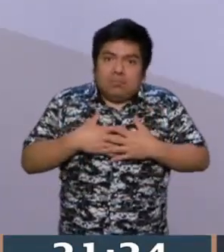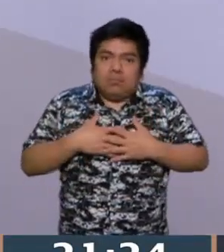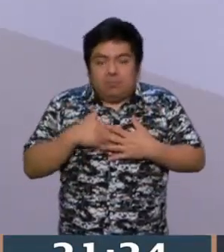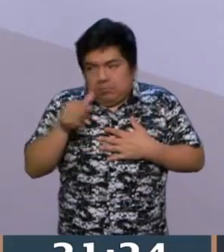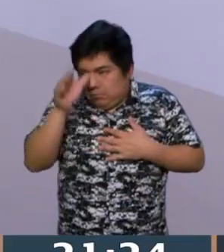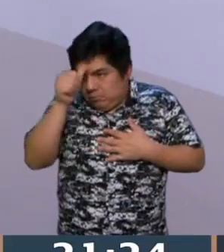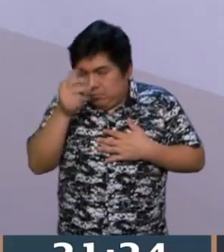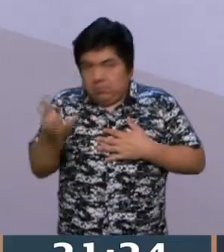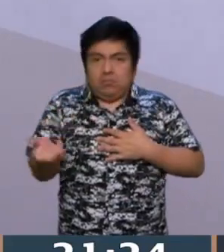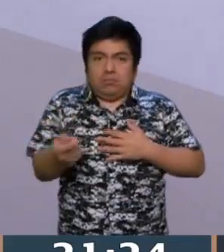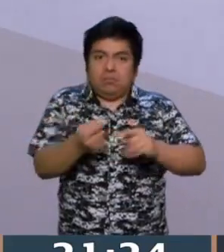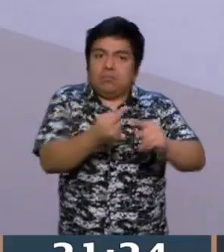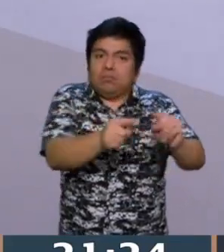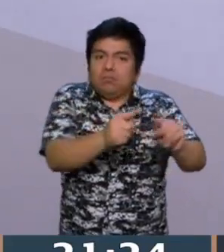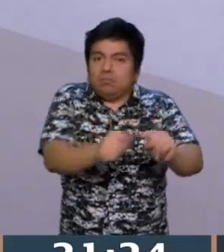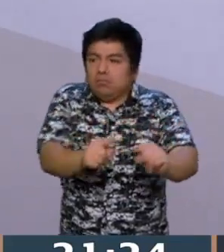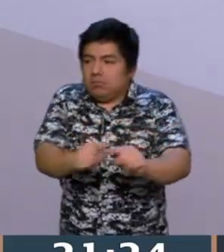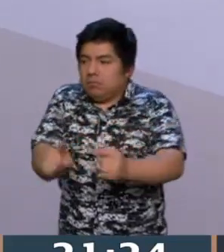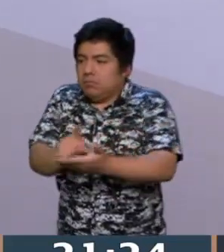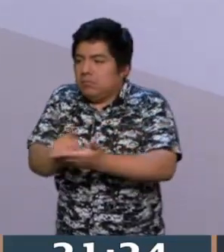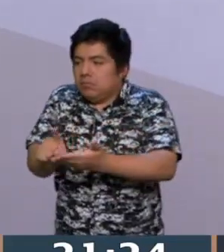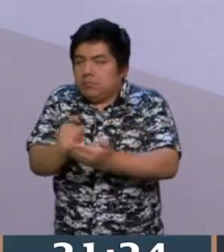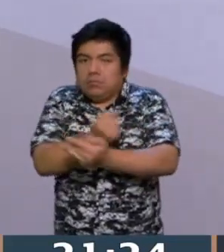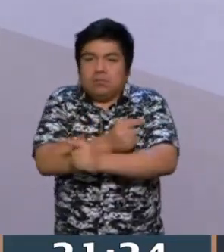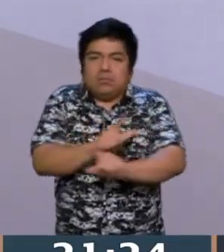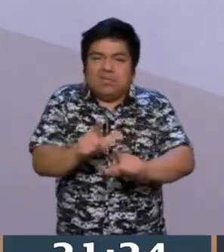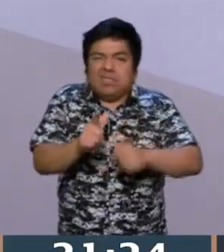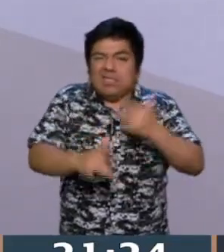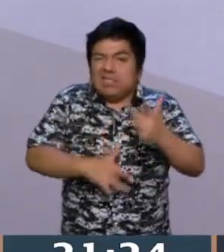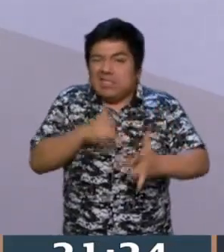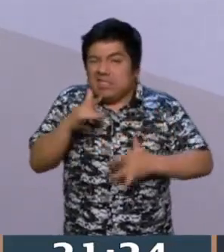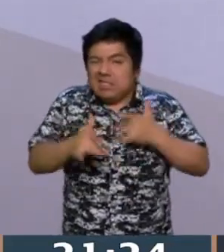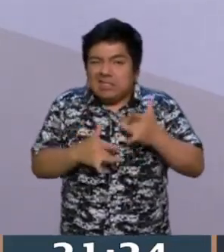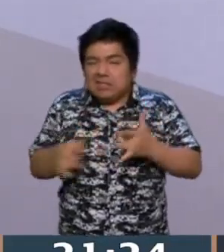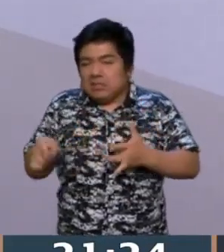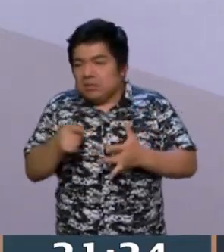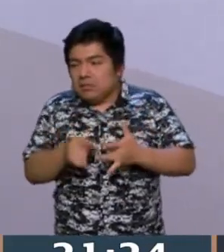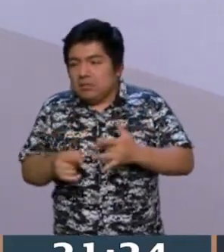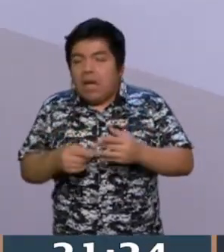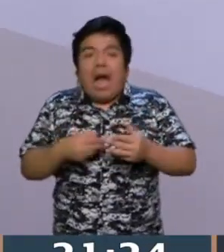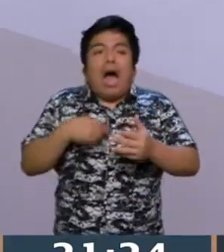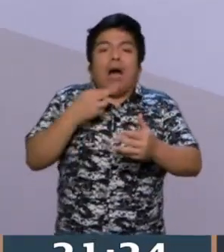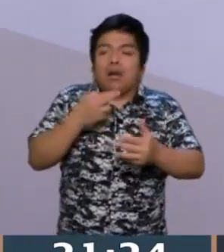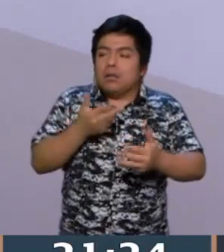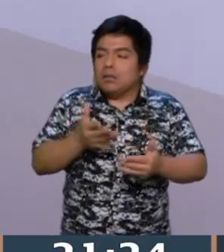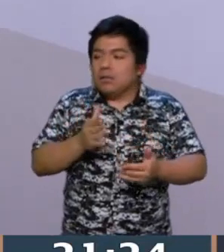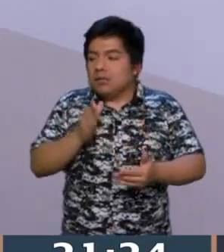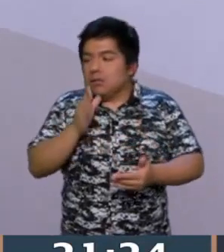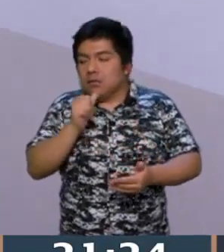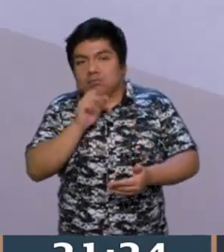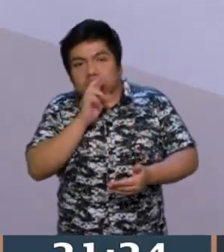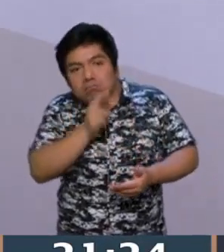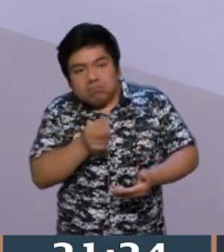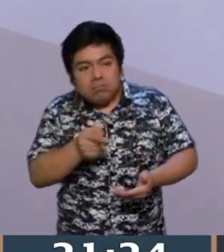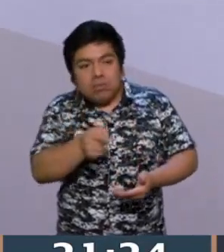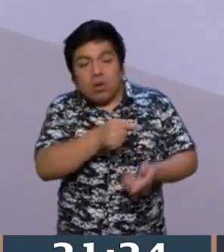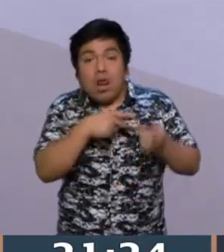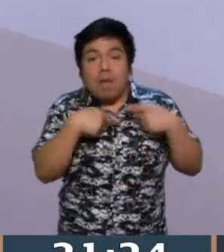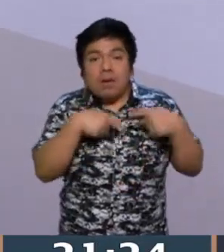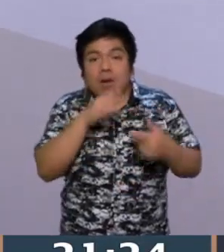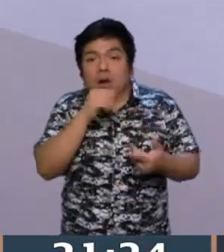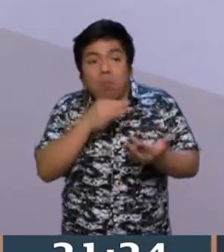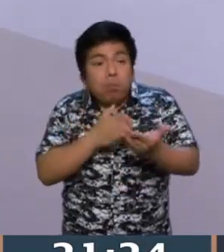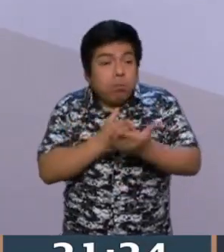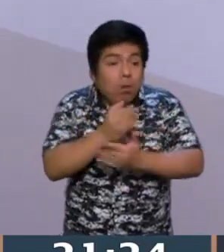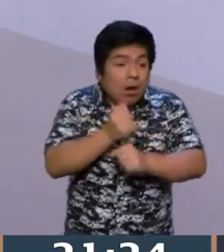yo coincido. Creo que hay distintos derechos y libertades que se vulneran cuando se impide que que la ciudadanía tenga